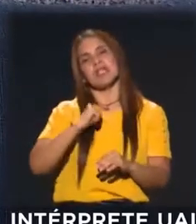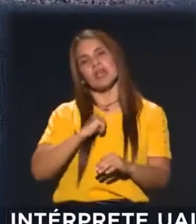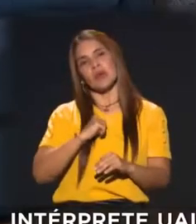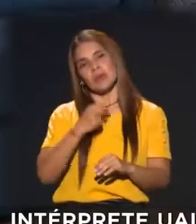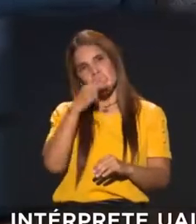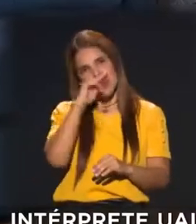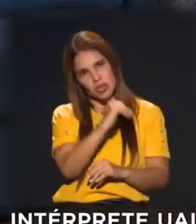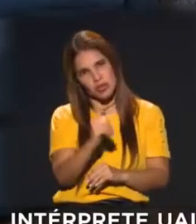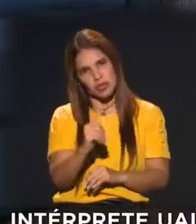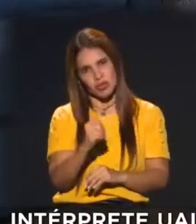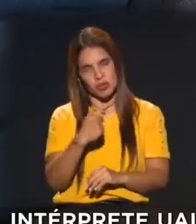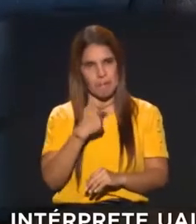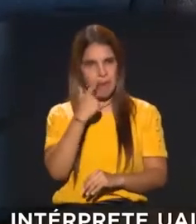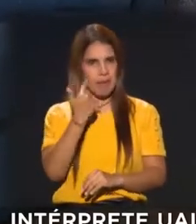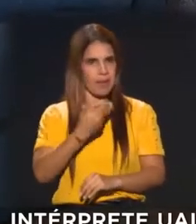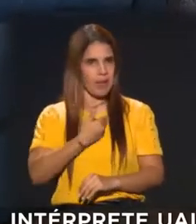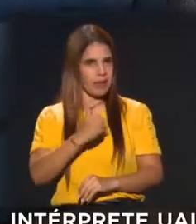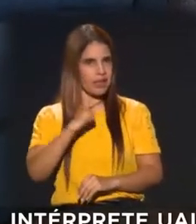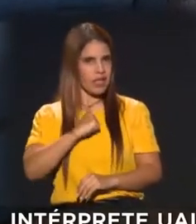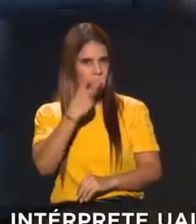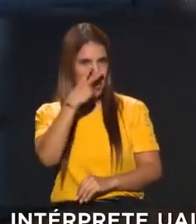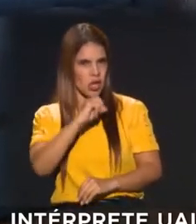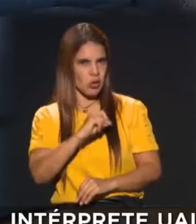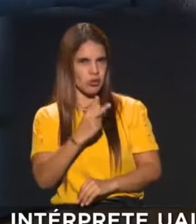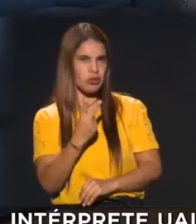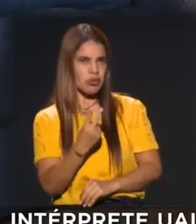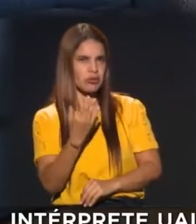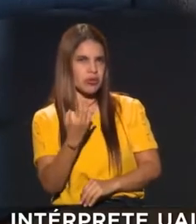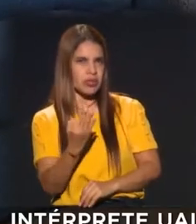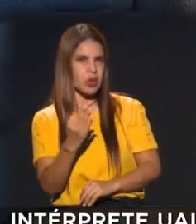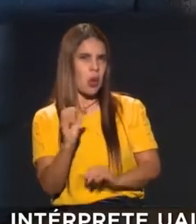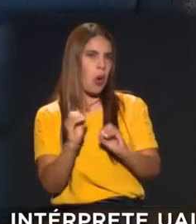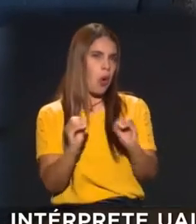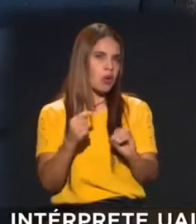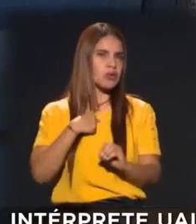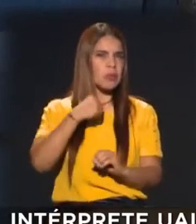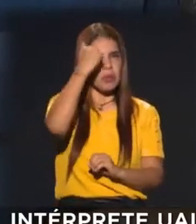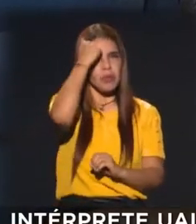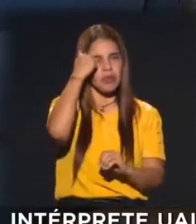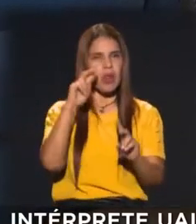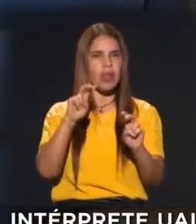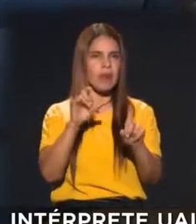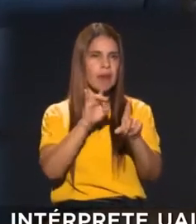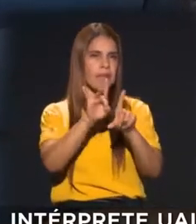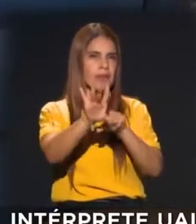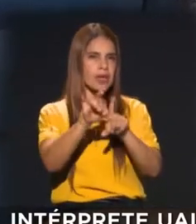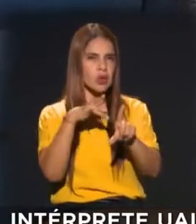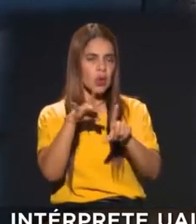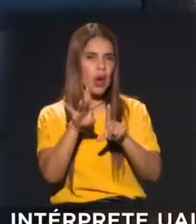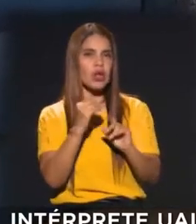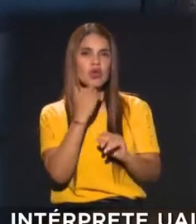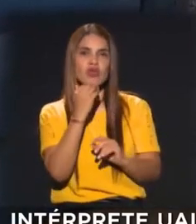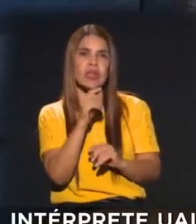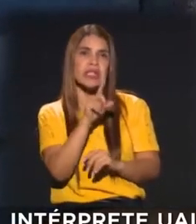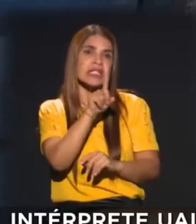dos o tres niños como padre de familia, o en caso de ser un maestro a través de la virtualidad, tengo, no sé,